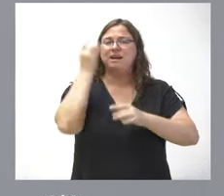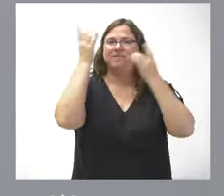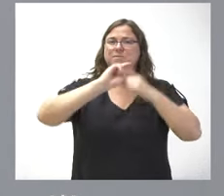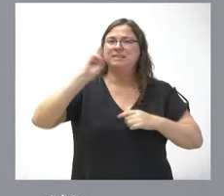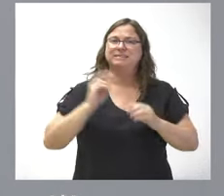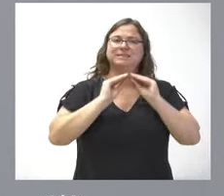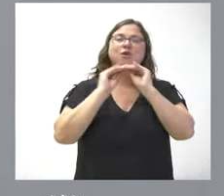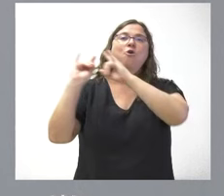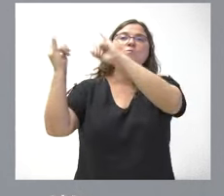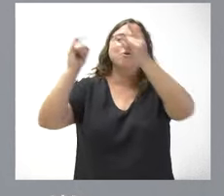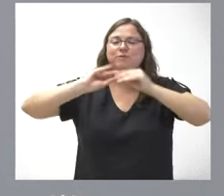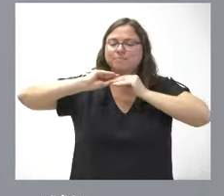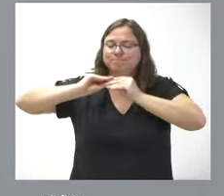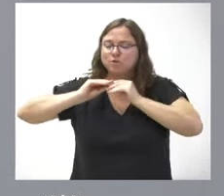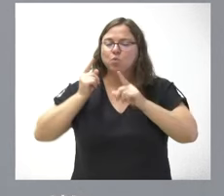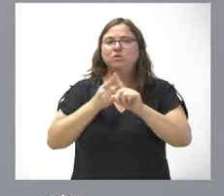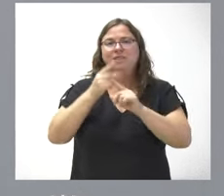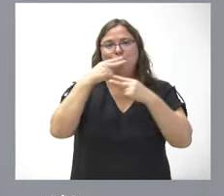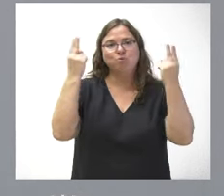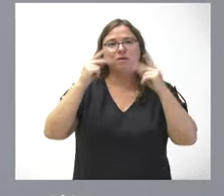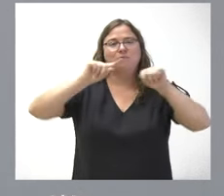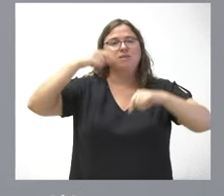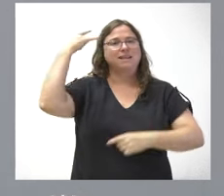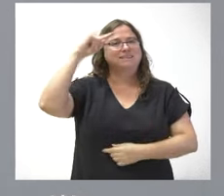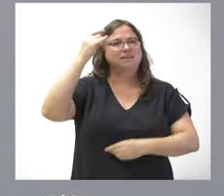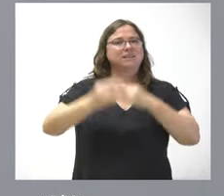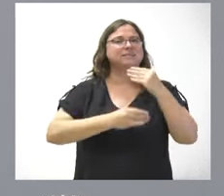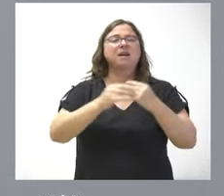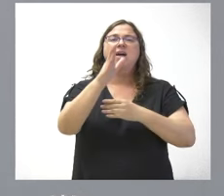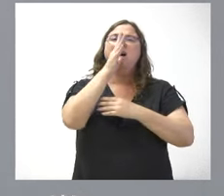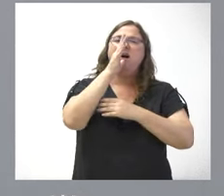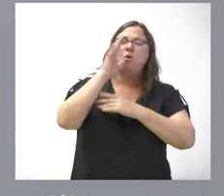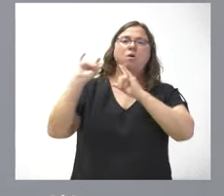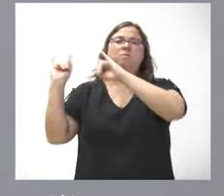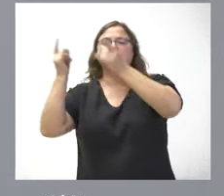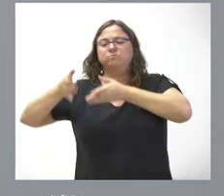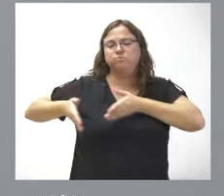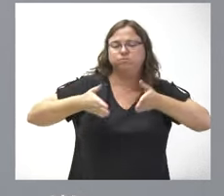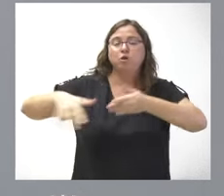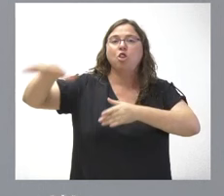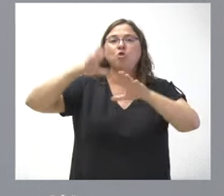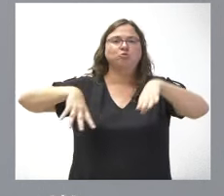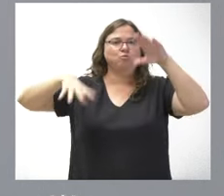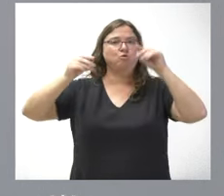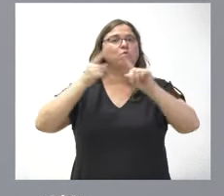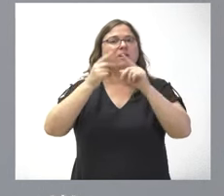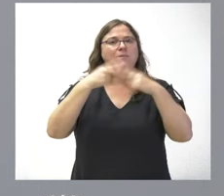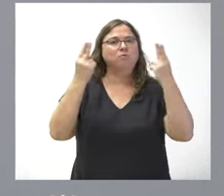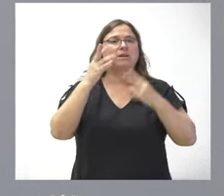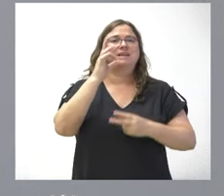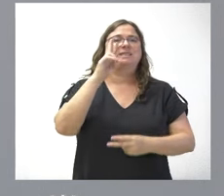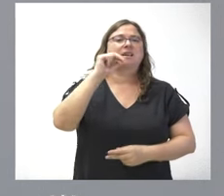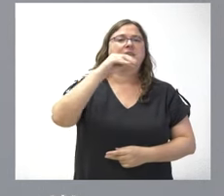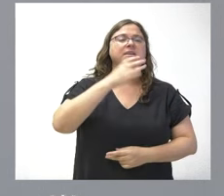restauración de Montes de utilidad pública en la provincia de Salamanca son actuaciones hidrológico forestales en dos Montes de utilidad pública en serradilla del